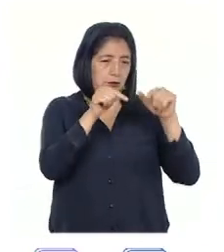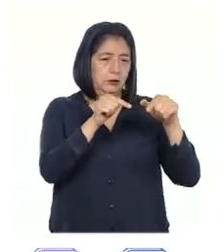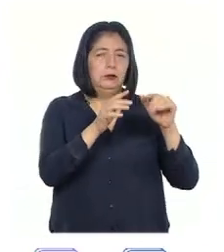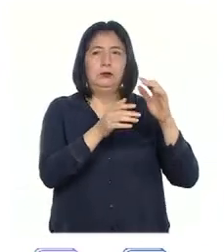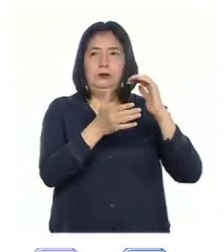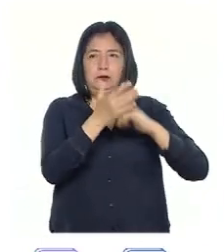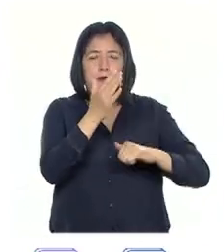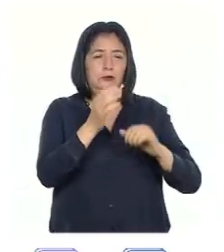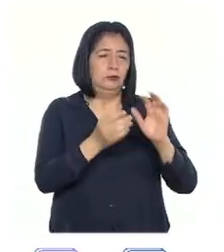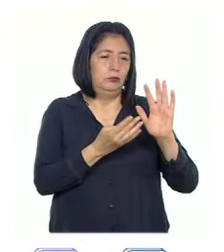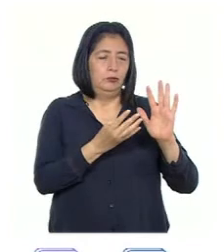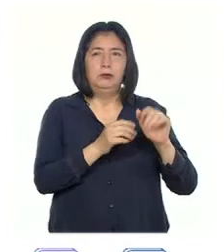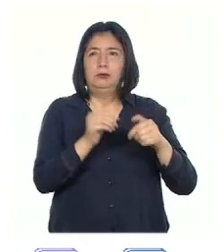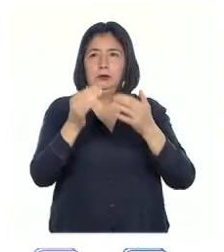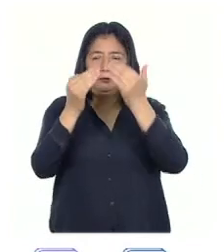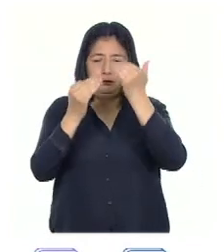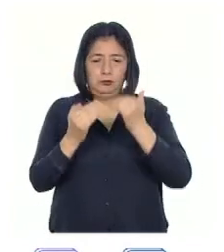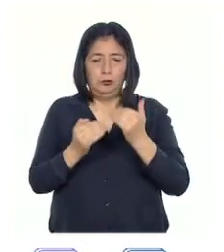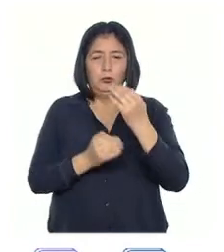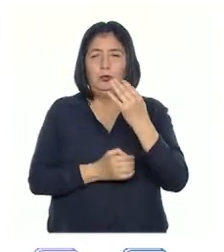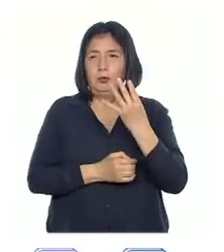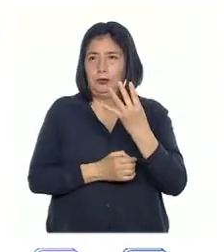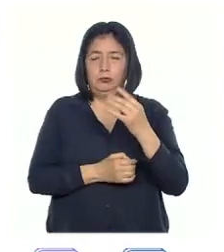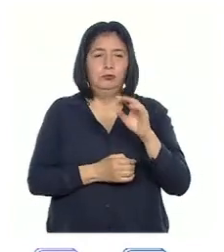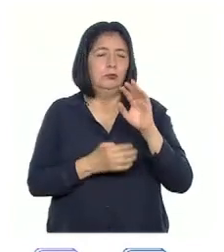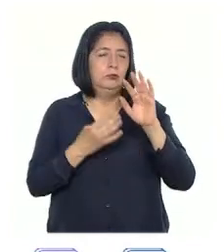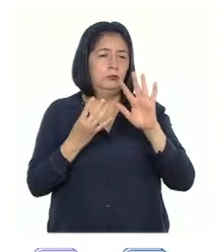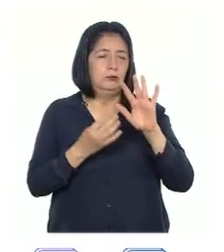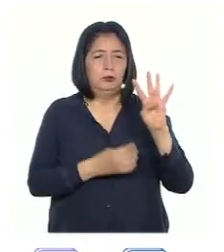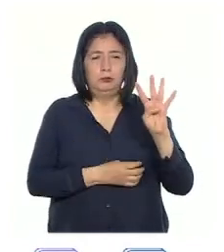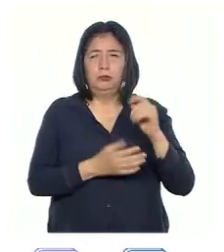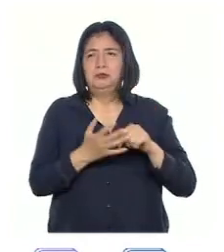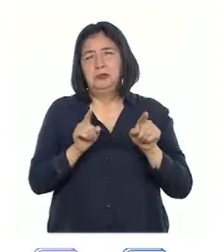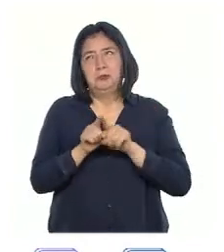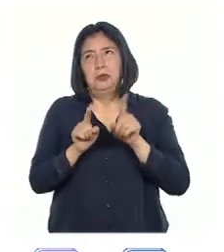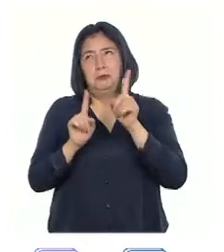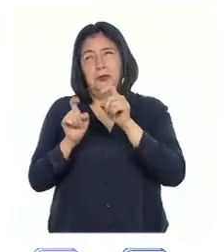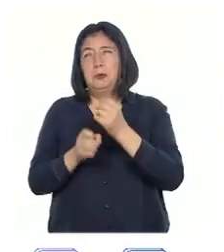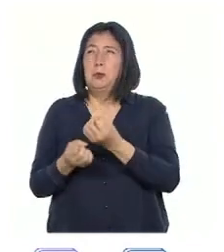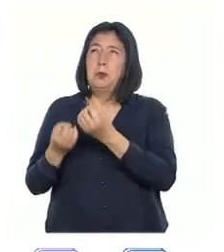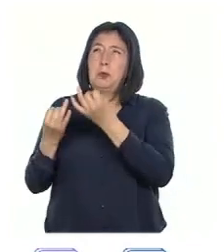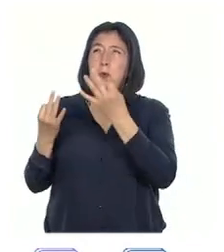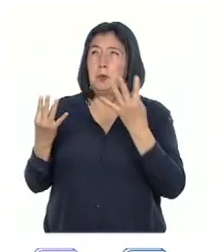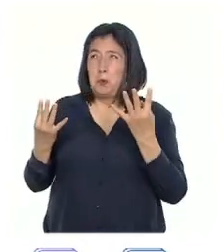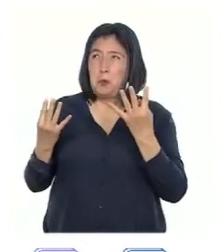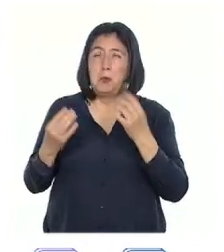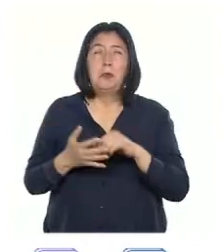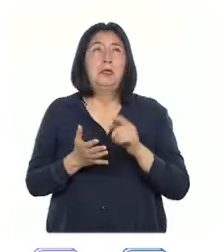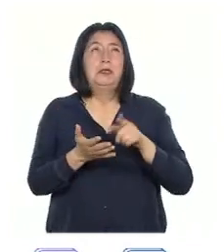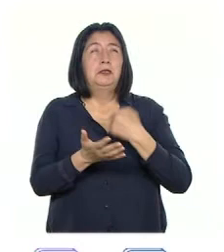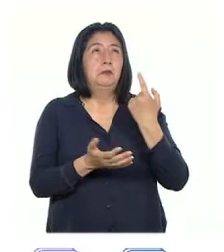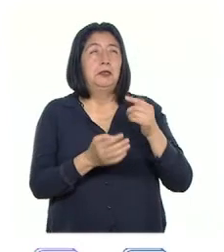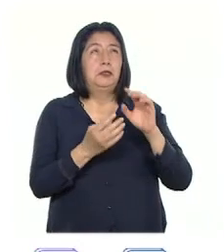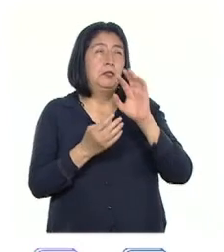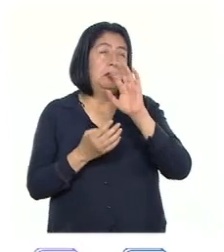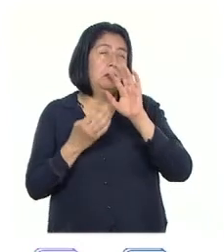9, bajo el 4 y formo el número 94. Pregunto lo mismo, ¿cuántas veces contiene